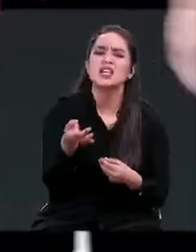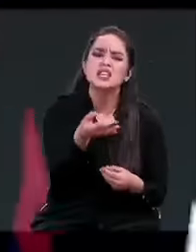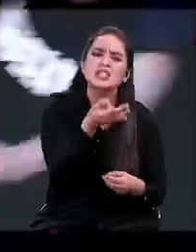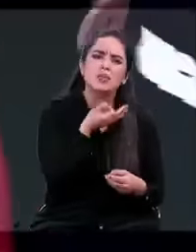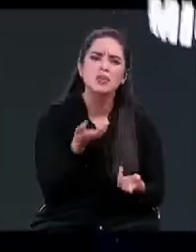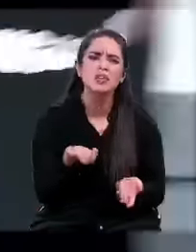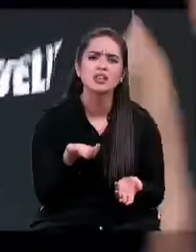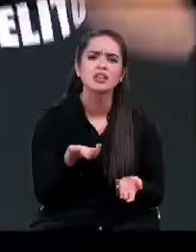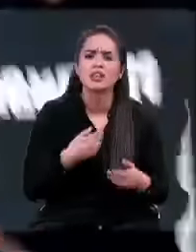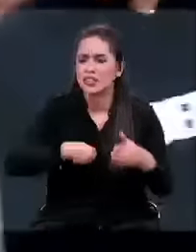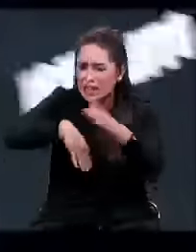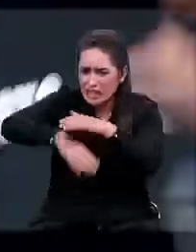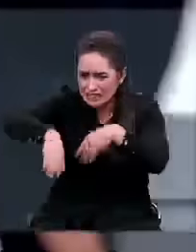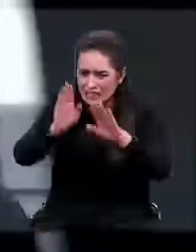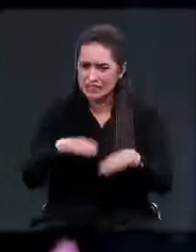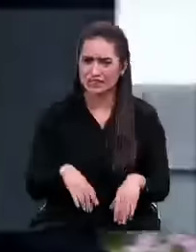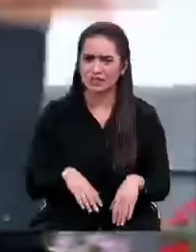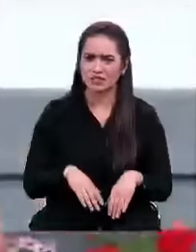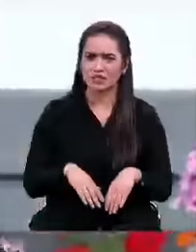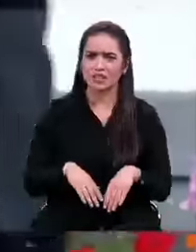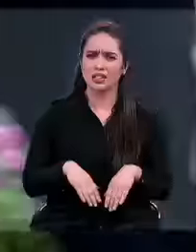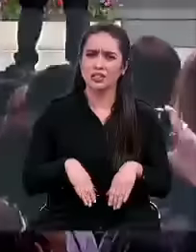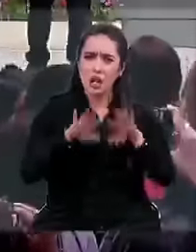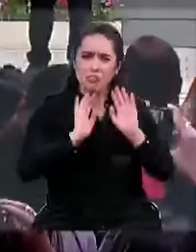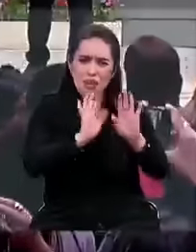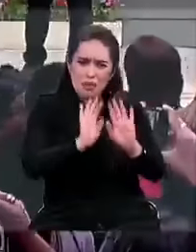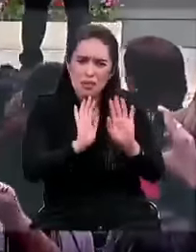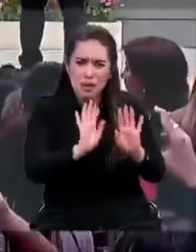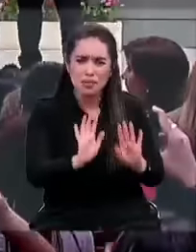dijiste? Oye,